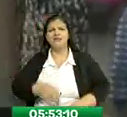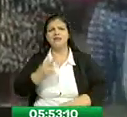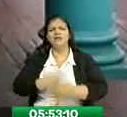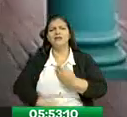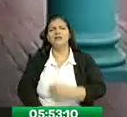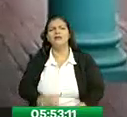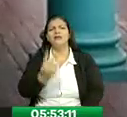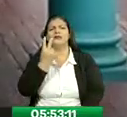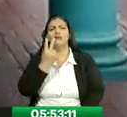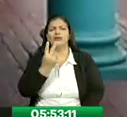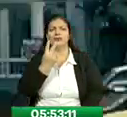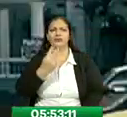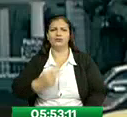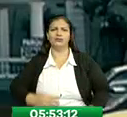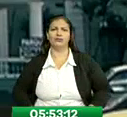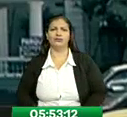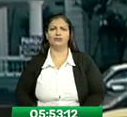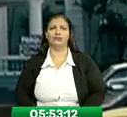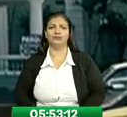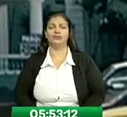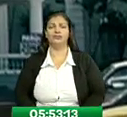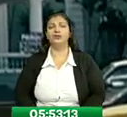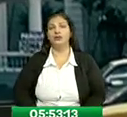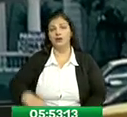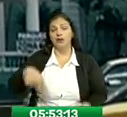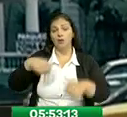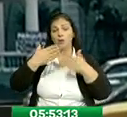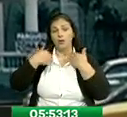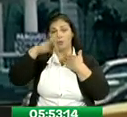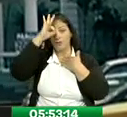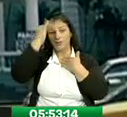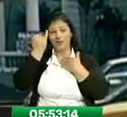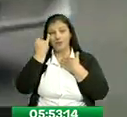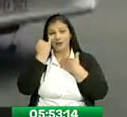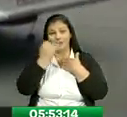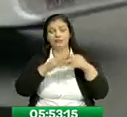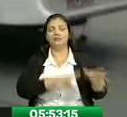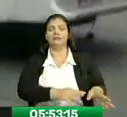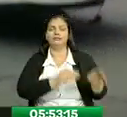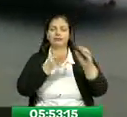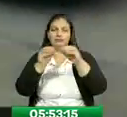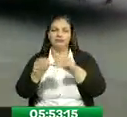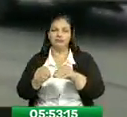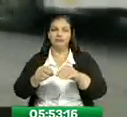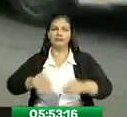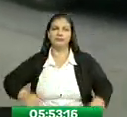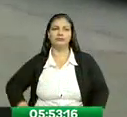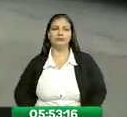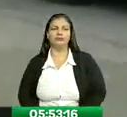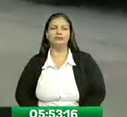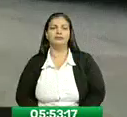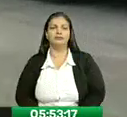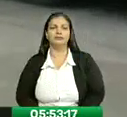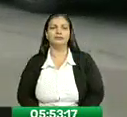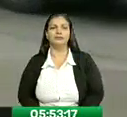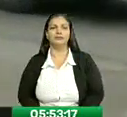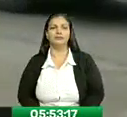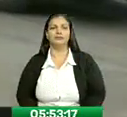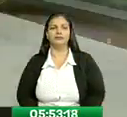en la unidad de quemados del Hospital Luis Bernaza, informó Jorge Escobar.